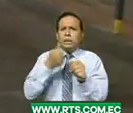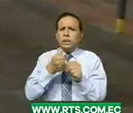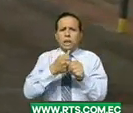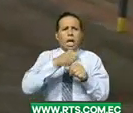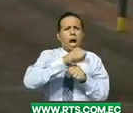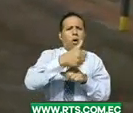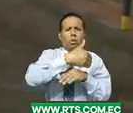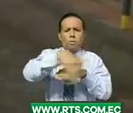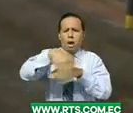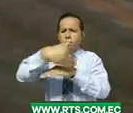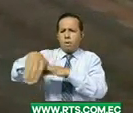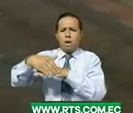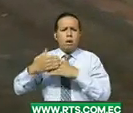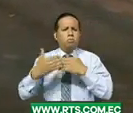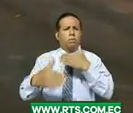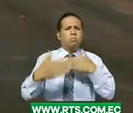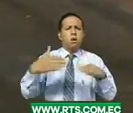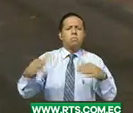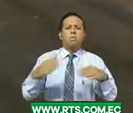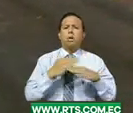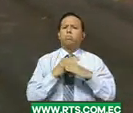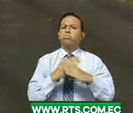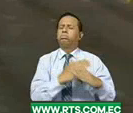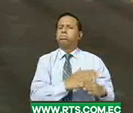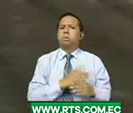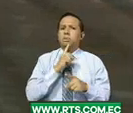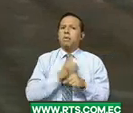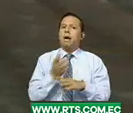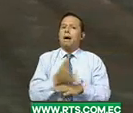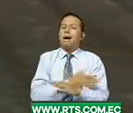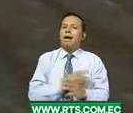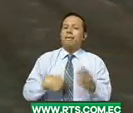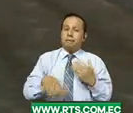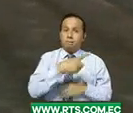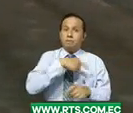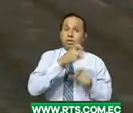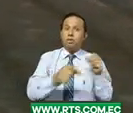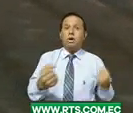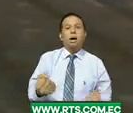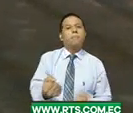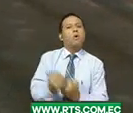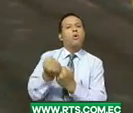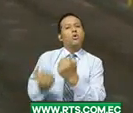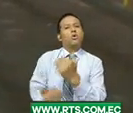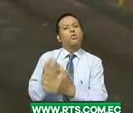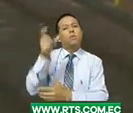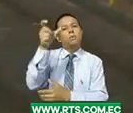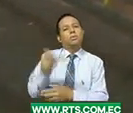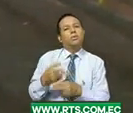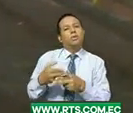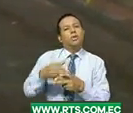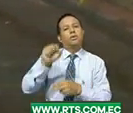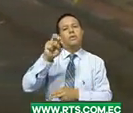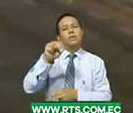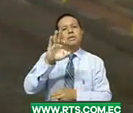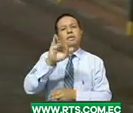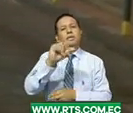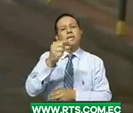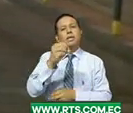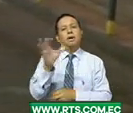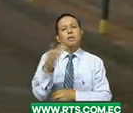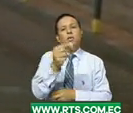pocos minutos. Comentarles también que había simpatizantes del nuevo alcalde de la ciudad capital, Santiago